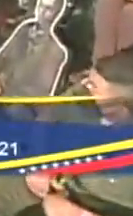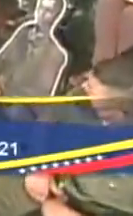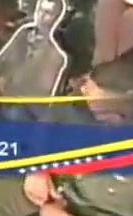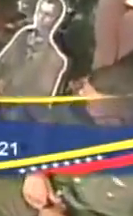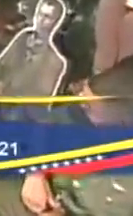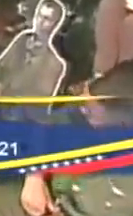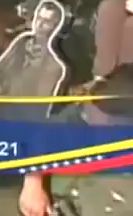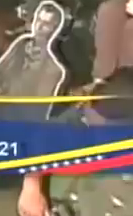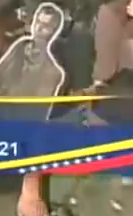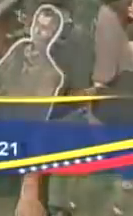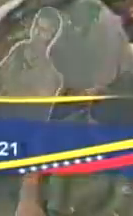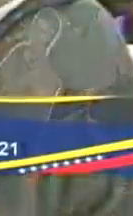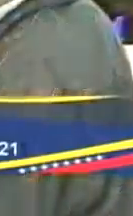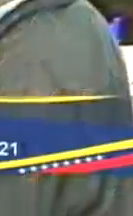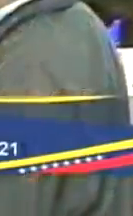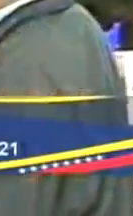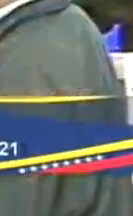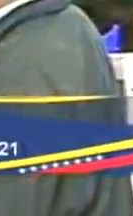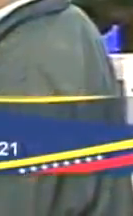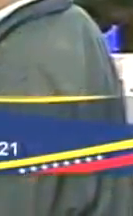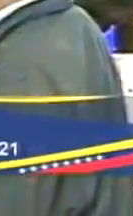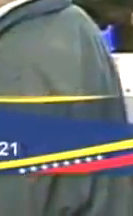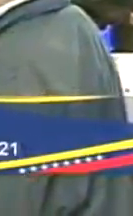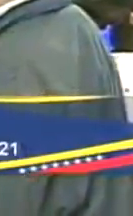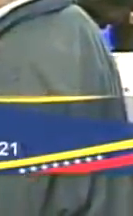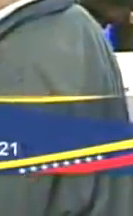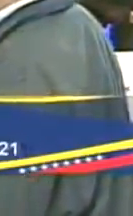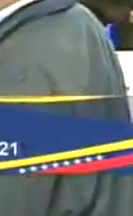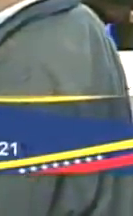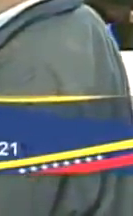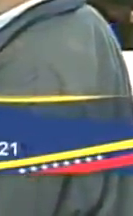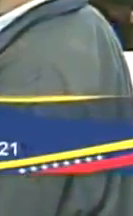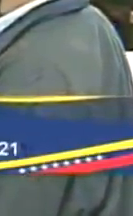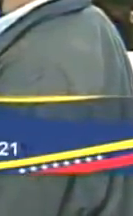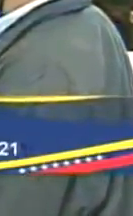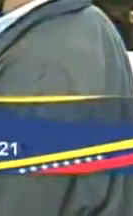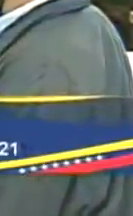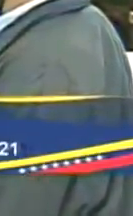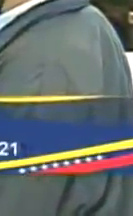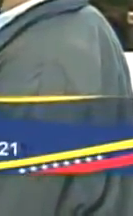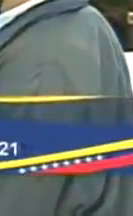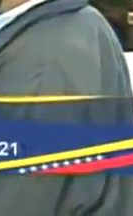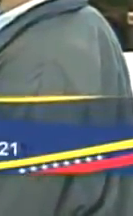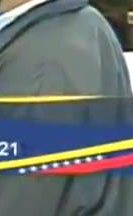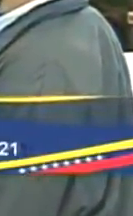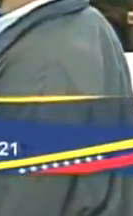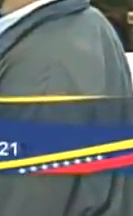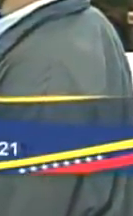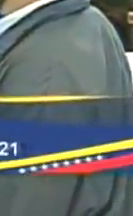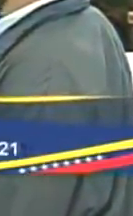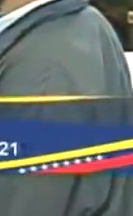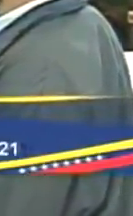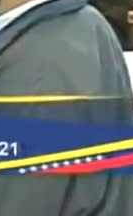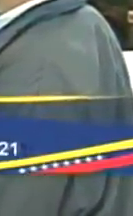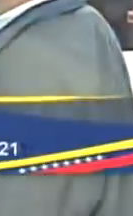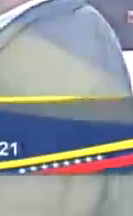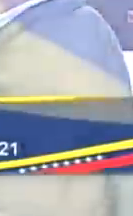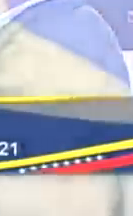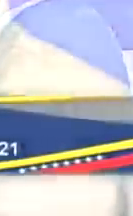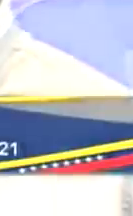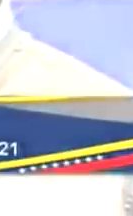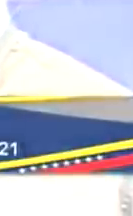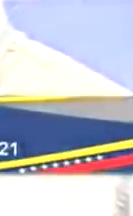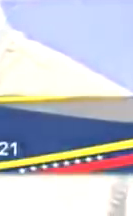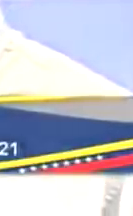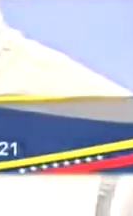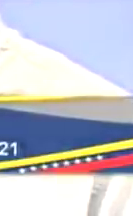Premio Nacional a la Inventiva Tecnológica Popular Luis Zambrano. Recibe Rufino Lista Romero. Mención